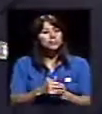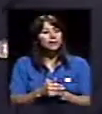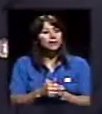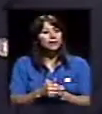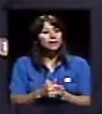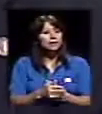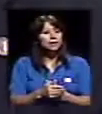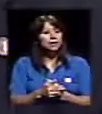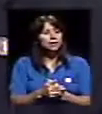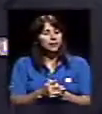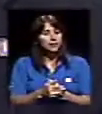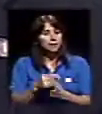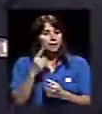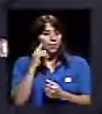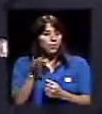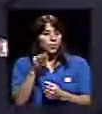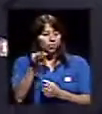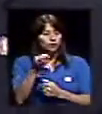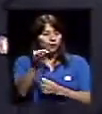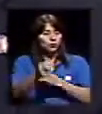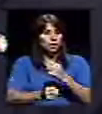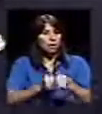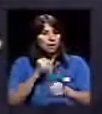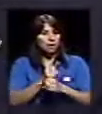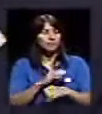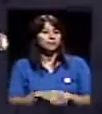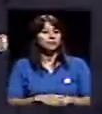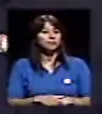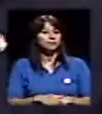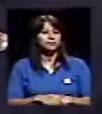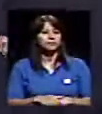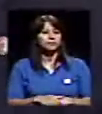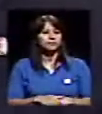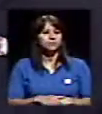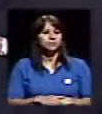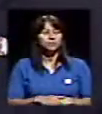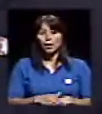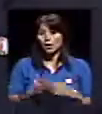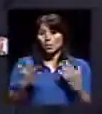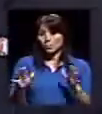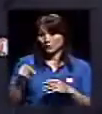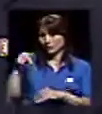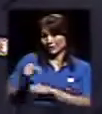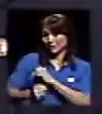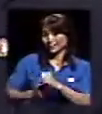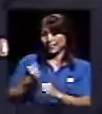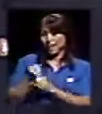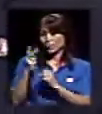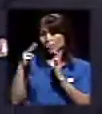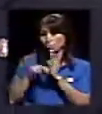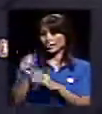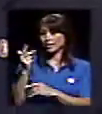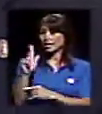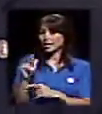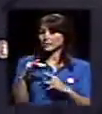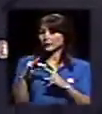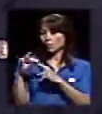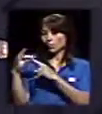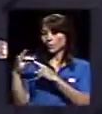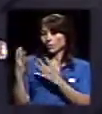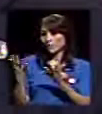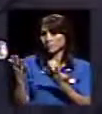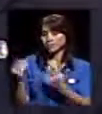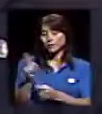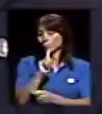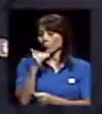segunda del siglo XXI. Pues digamos, hemos tenido un año 2013 particular, no ha sido un